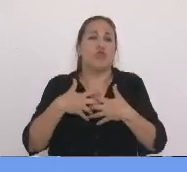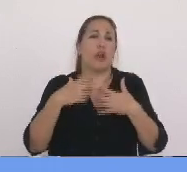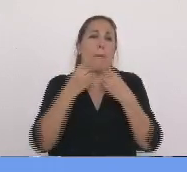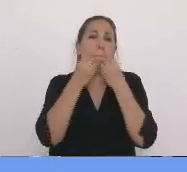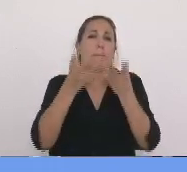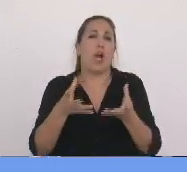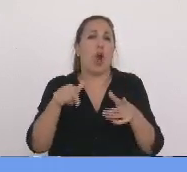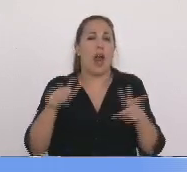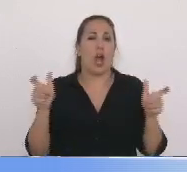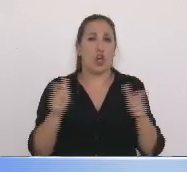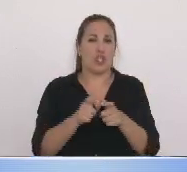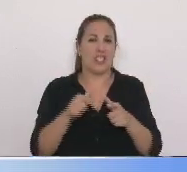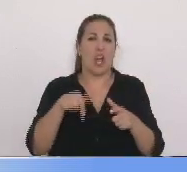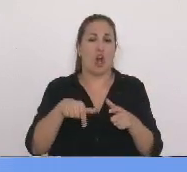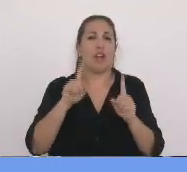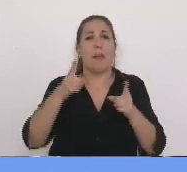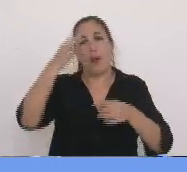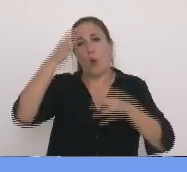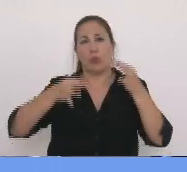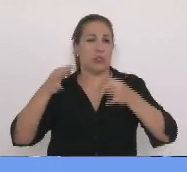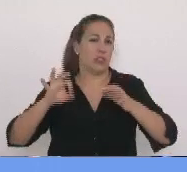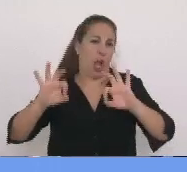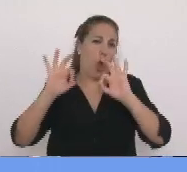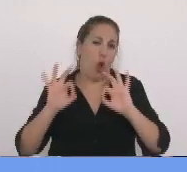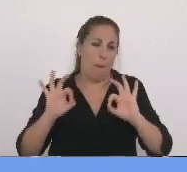consejo y de la justicia a todas